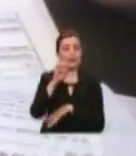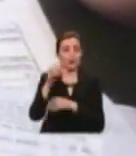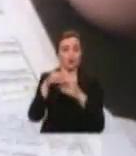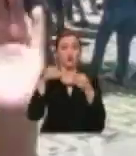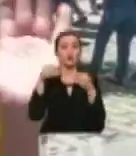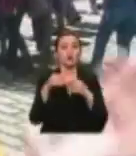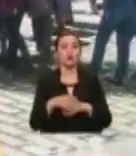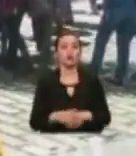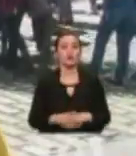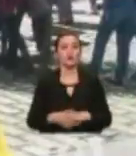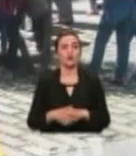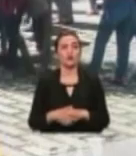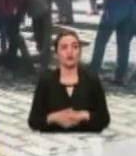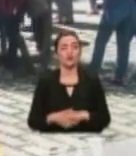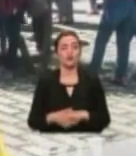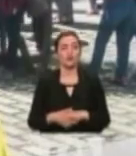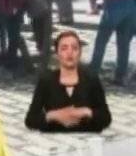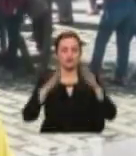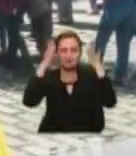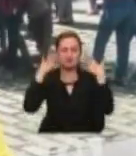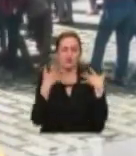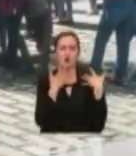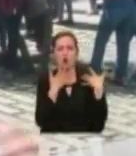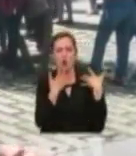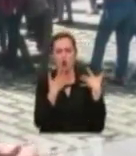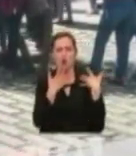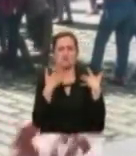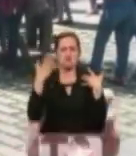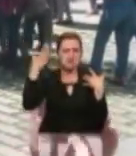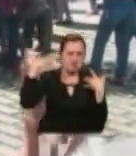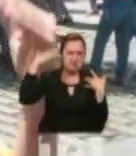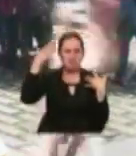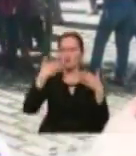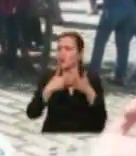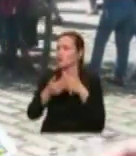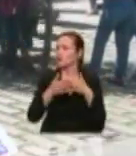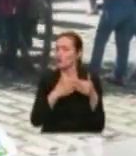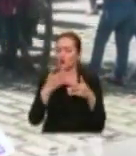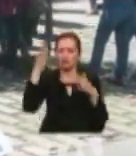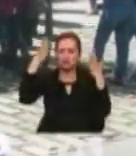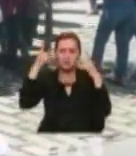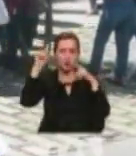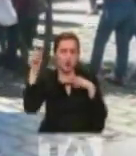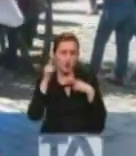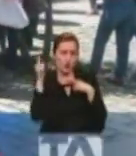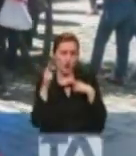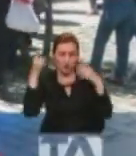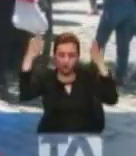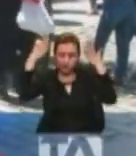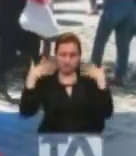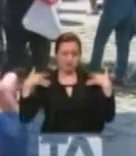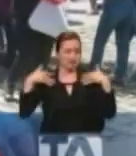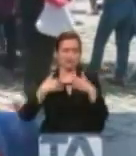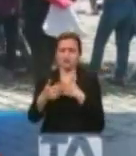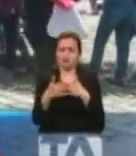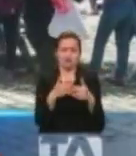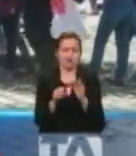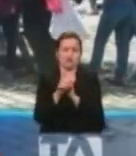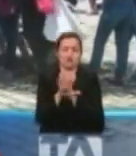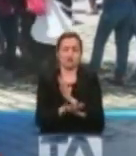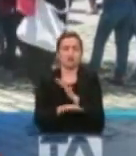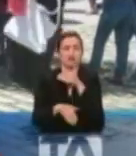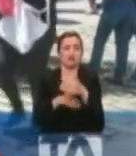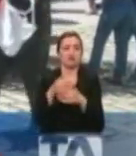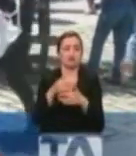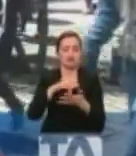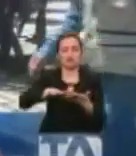$600. El cabello puede ser tinturado, decolorado, todo tipo de cabello, lacio, churón, es fantástico para la donación. A este proceso se le